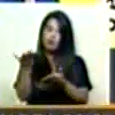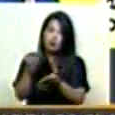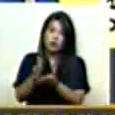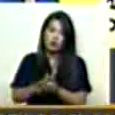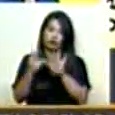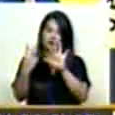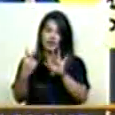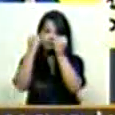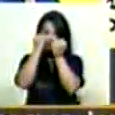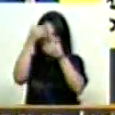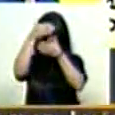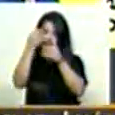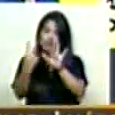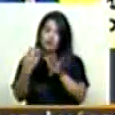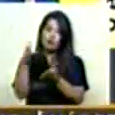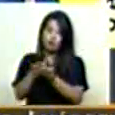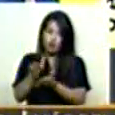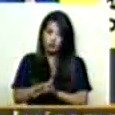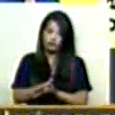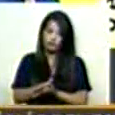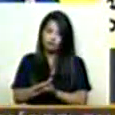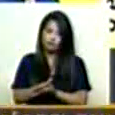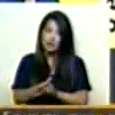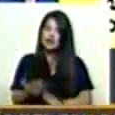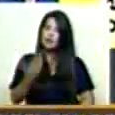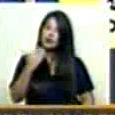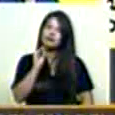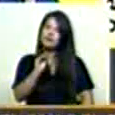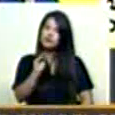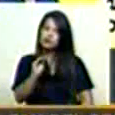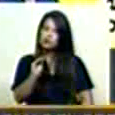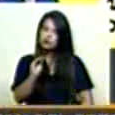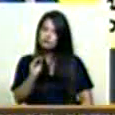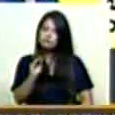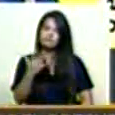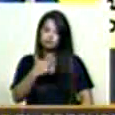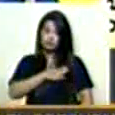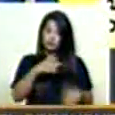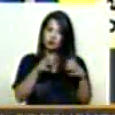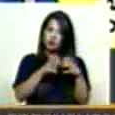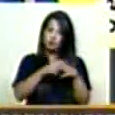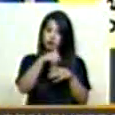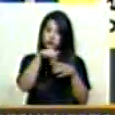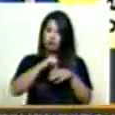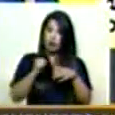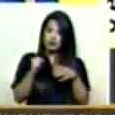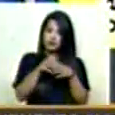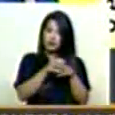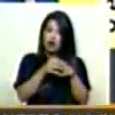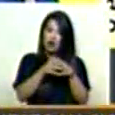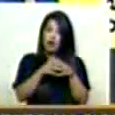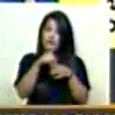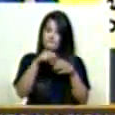fallecidos es importante destacar que el proceder de los organismos de seguridad del estado se